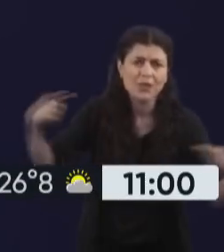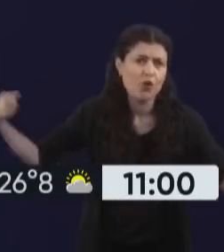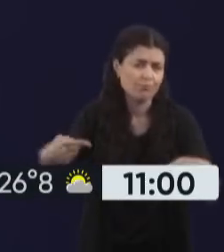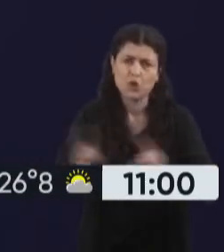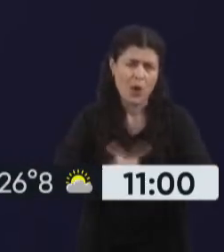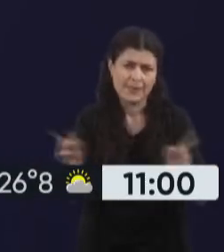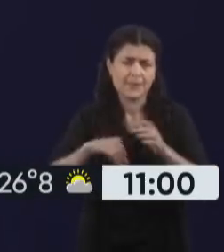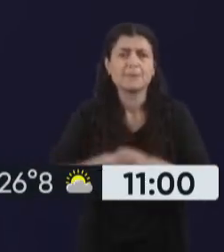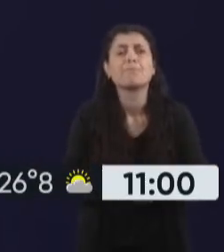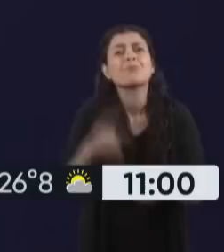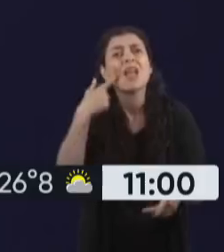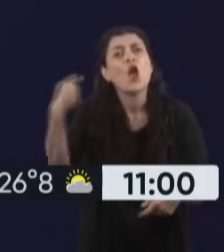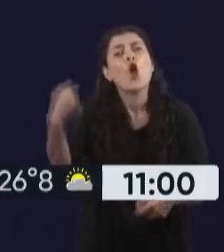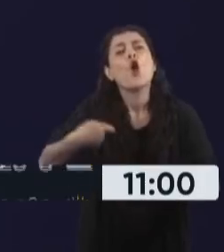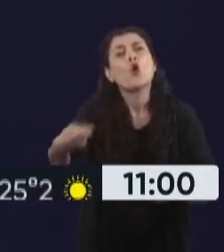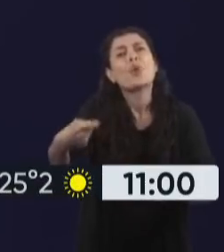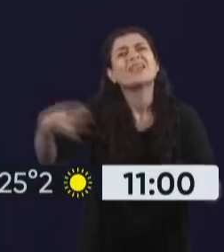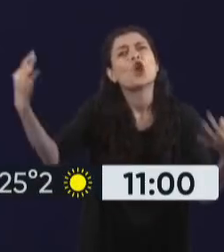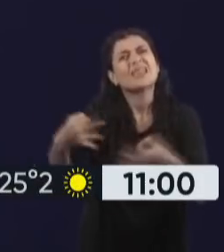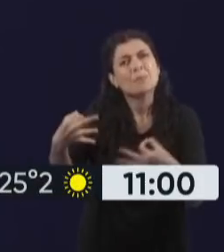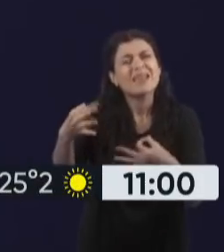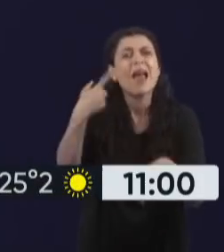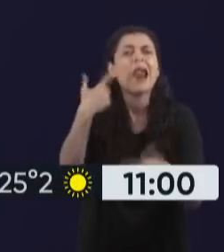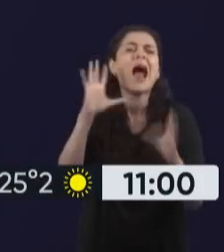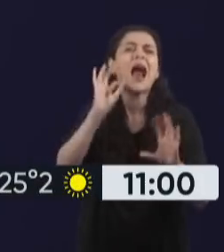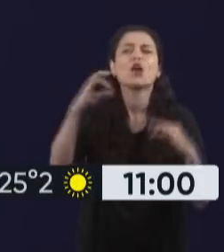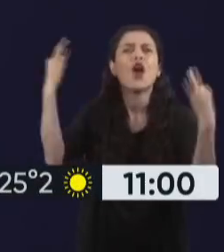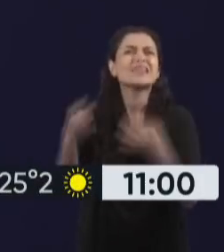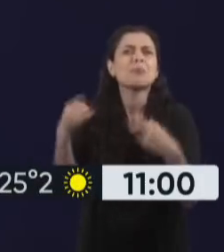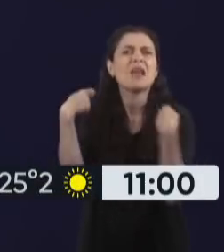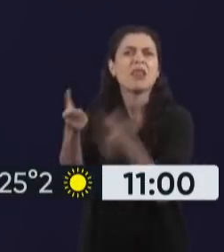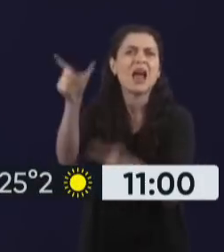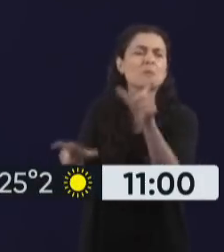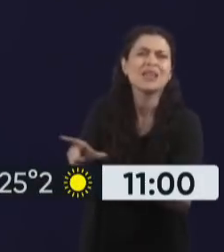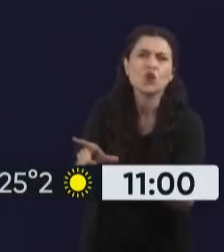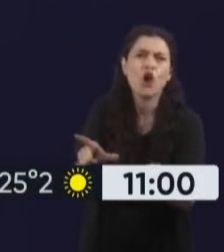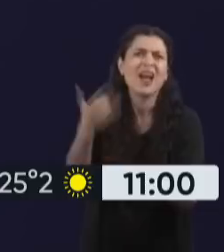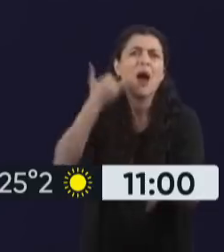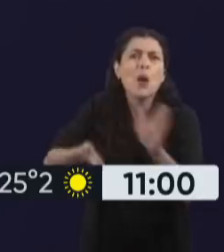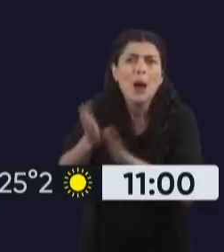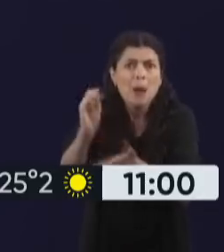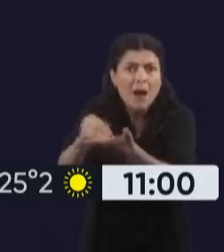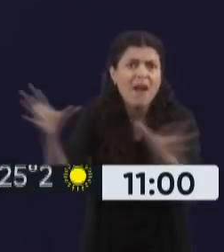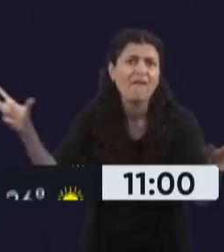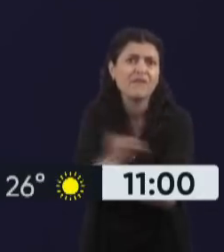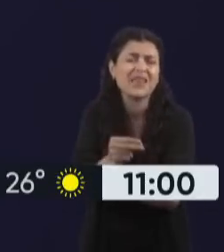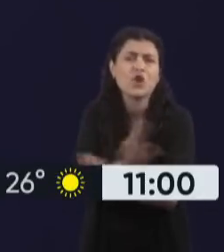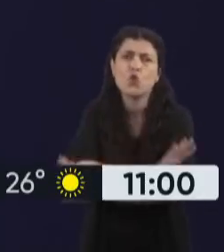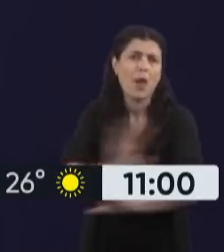a exmandatarios es un privilegio que no debería existir en la Argentina, más aún si quien la percibe está condenada por